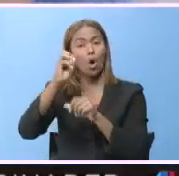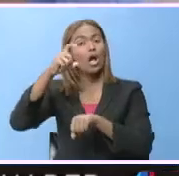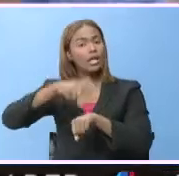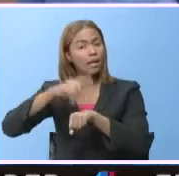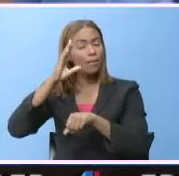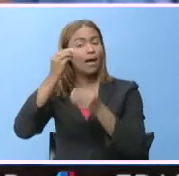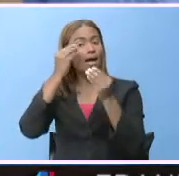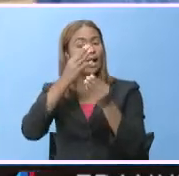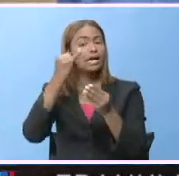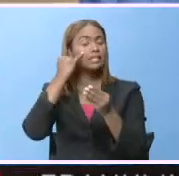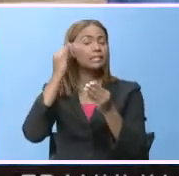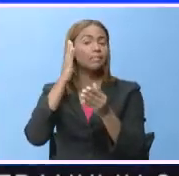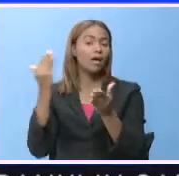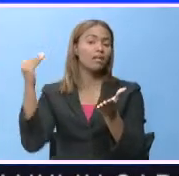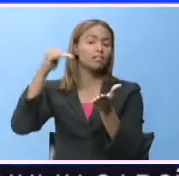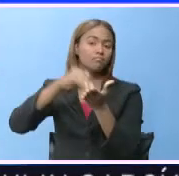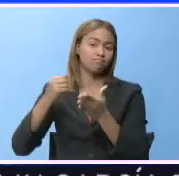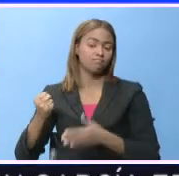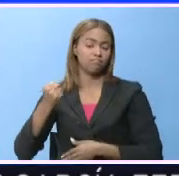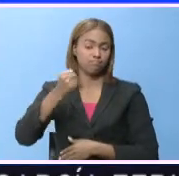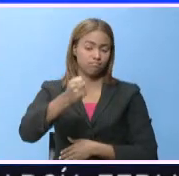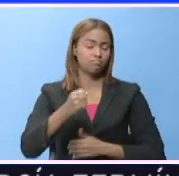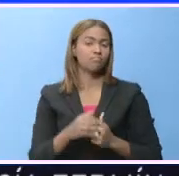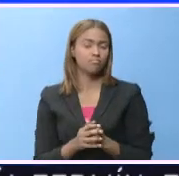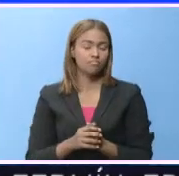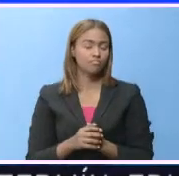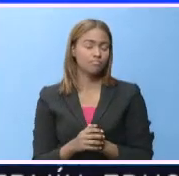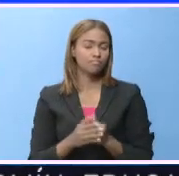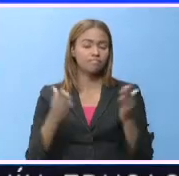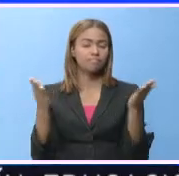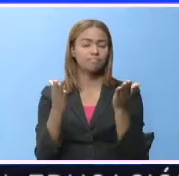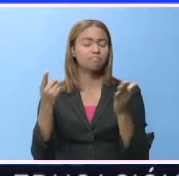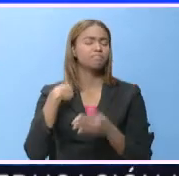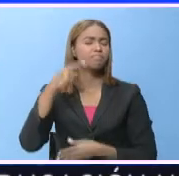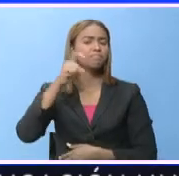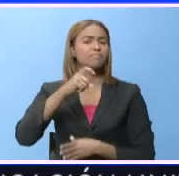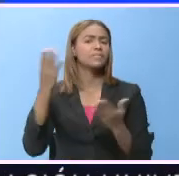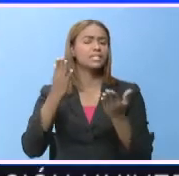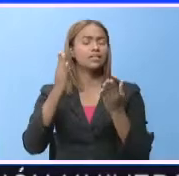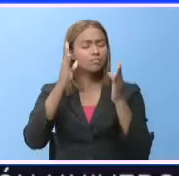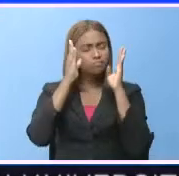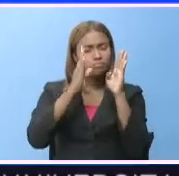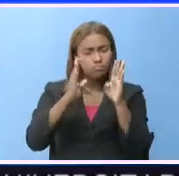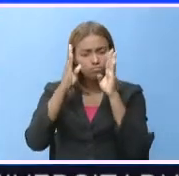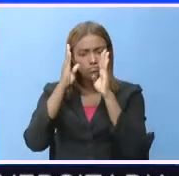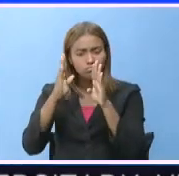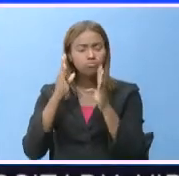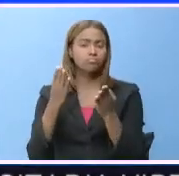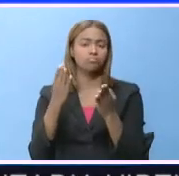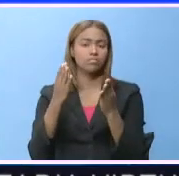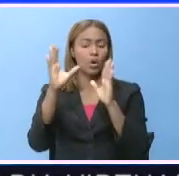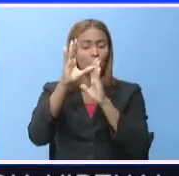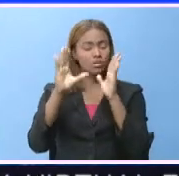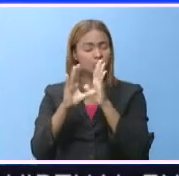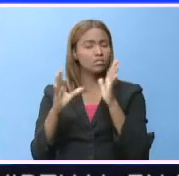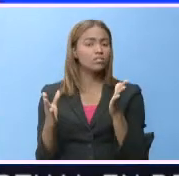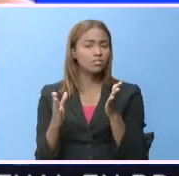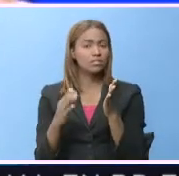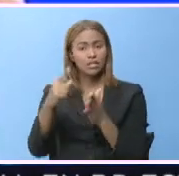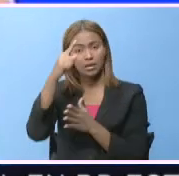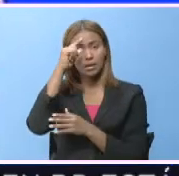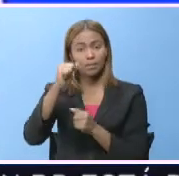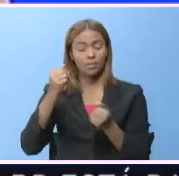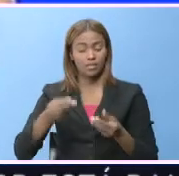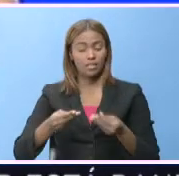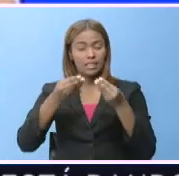si optará por una repostulación. Aquí lo que tenemos es que blindar la Constitución para